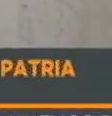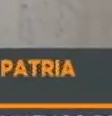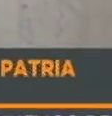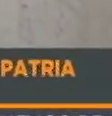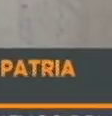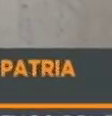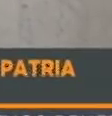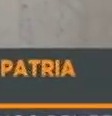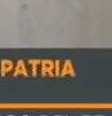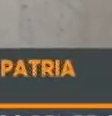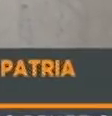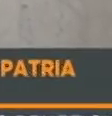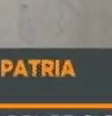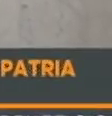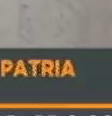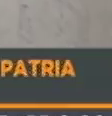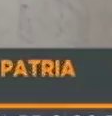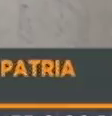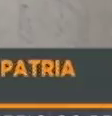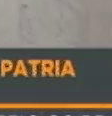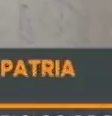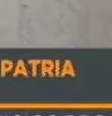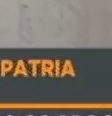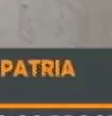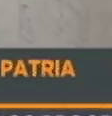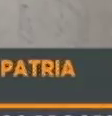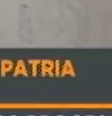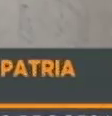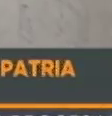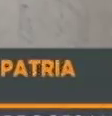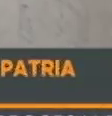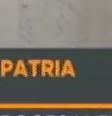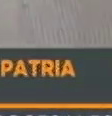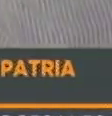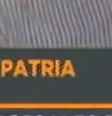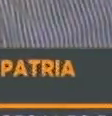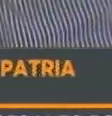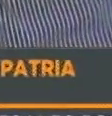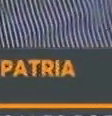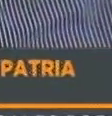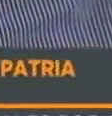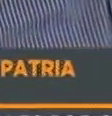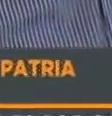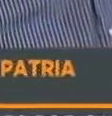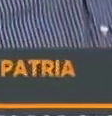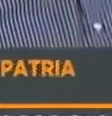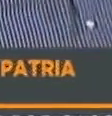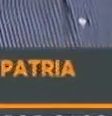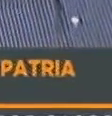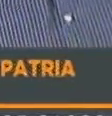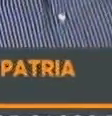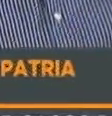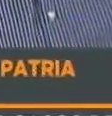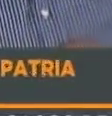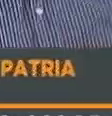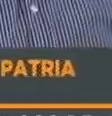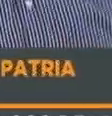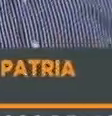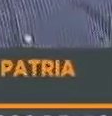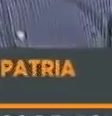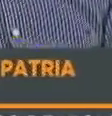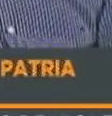victorioso, de libertades, mayo de libertades. Y el 1 de junio está